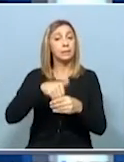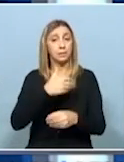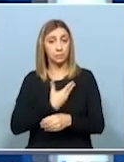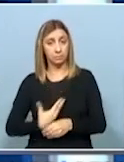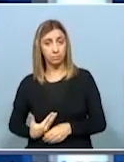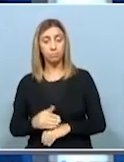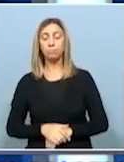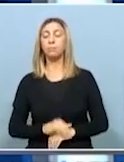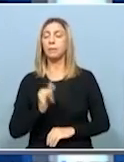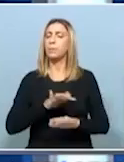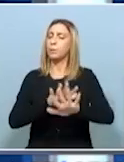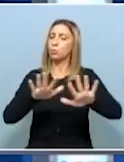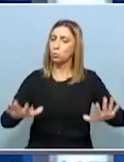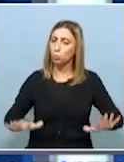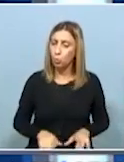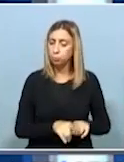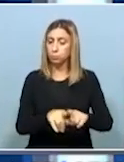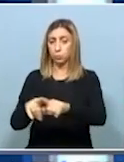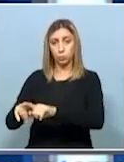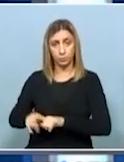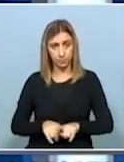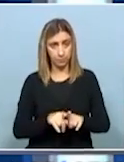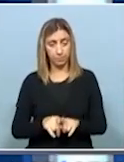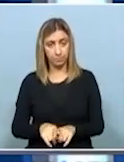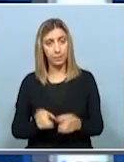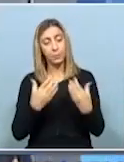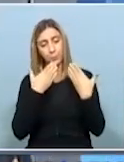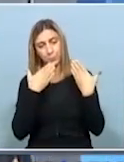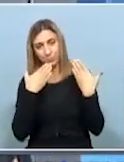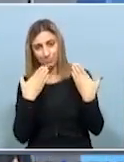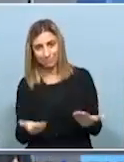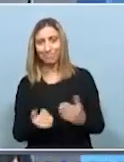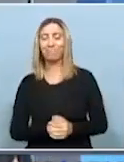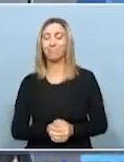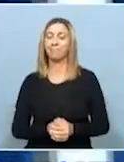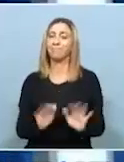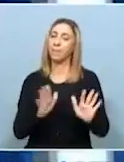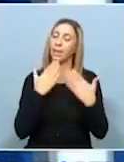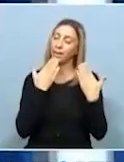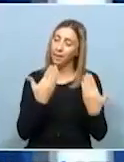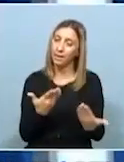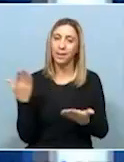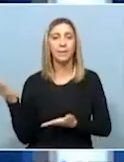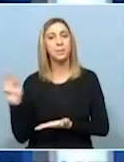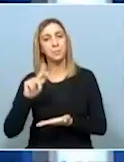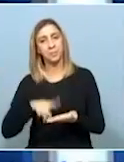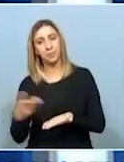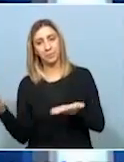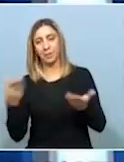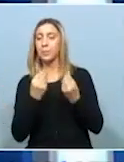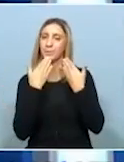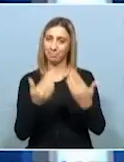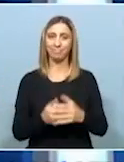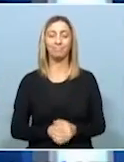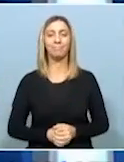pública Sí exactamente para toda la administración pública provincial ministro le agradecemos no por favor Gracias a ustedes por el espacio Muchísimas